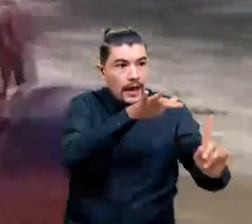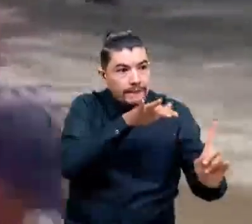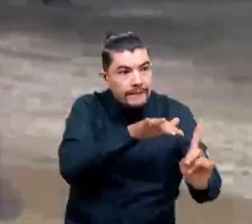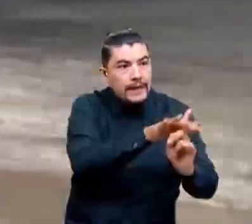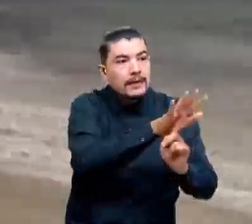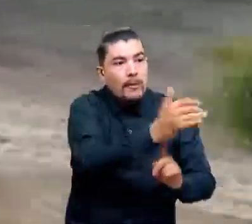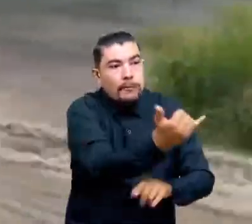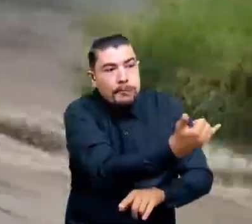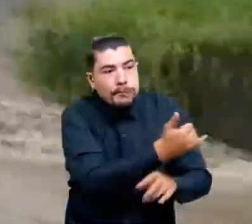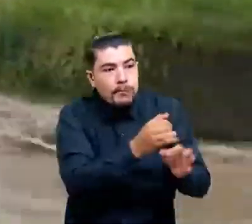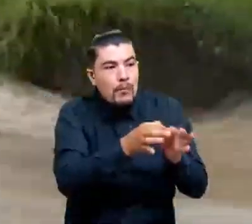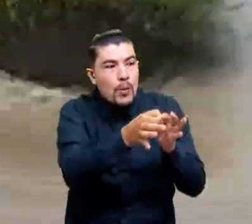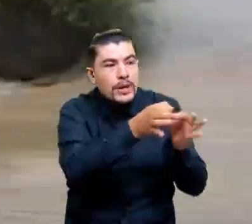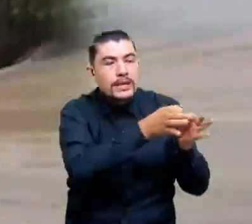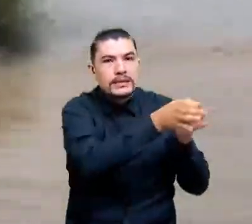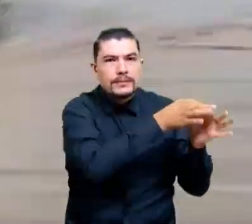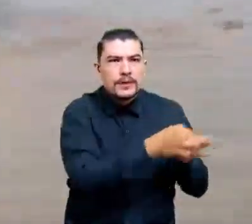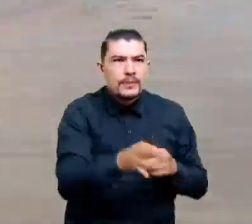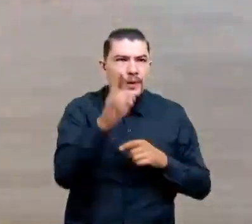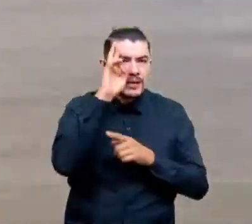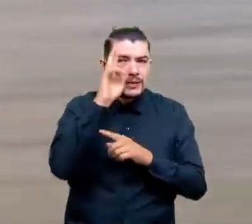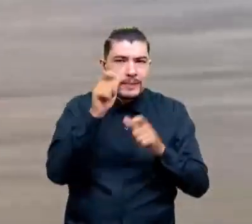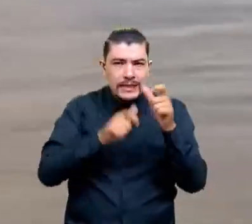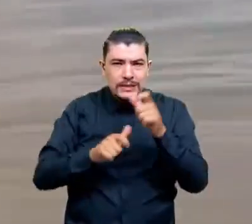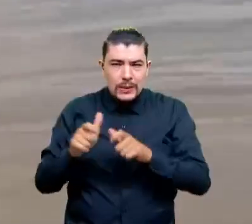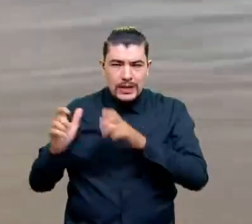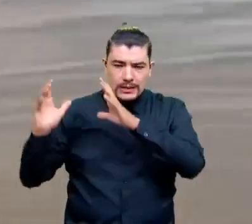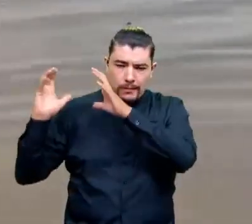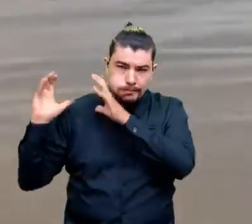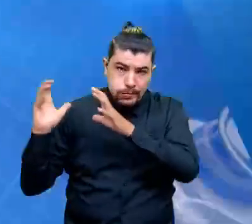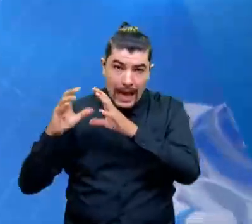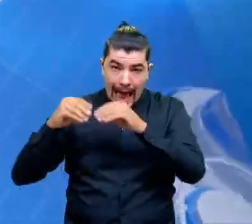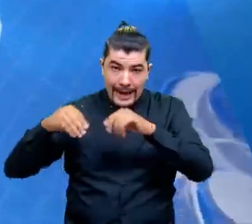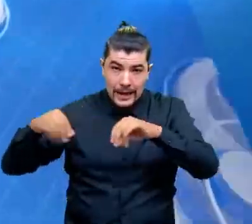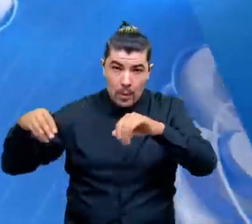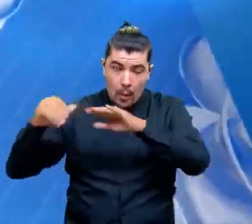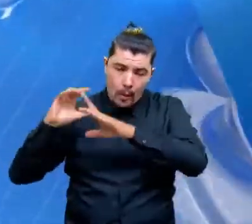contener con sacos de arena la entrada de agua que ya supera los 10 metros.